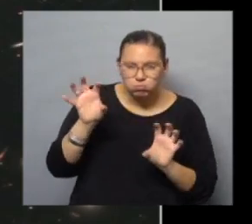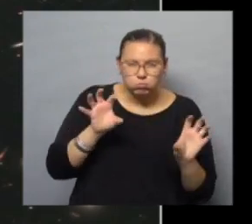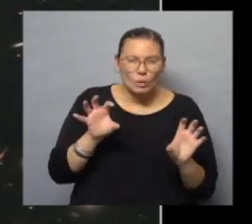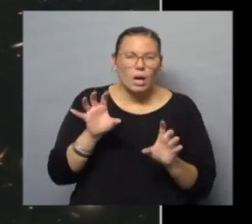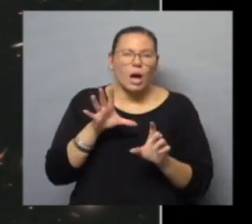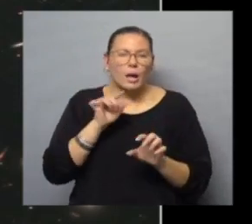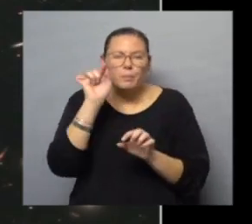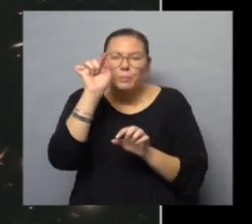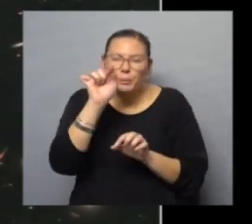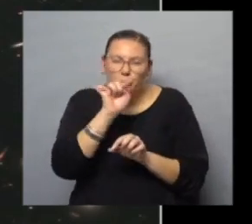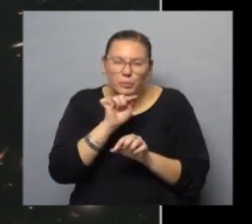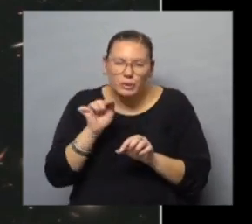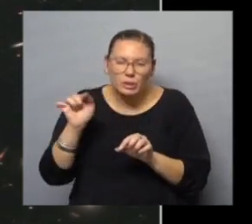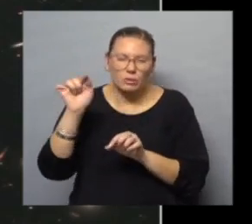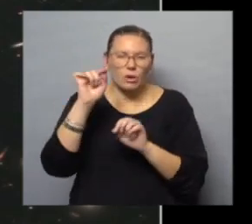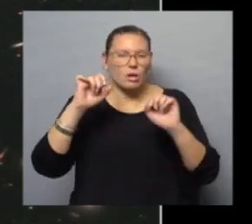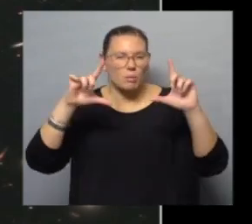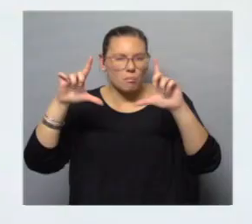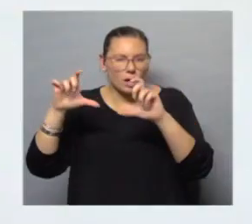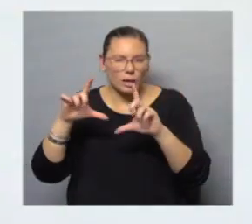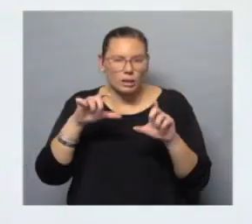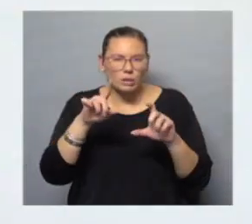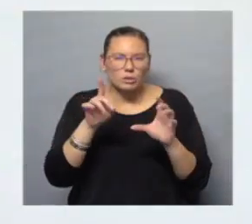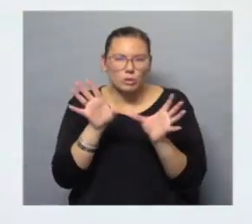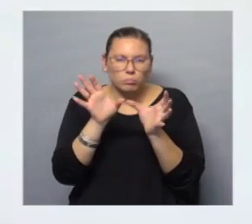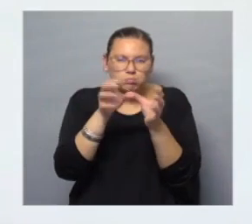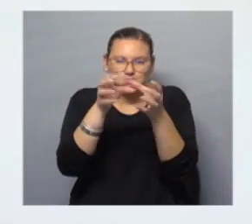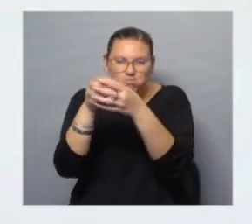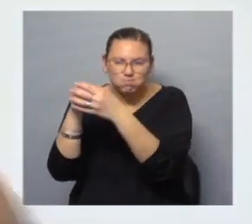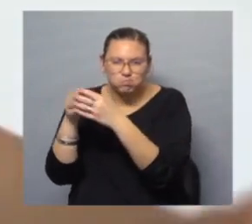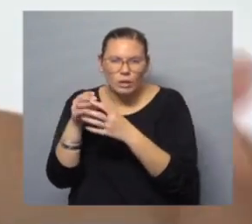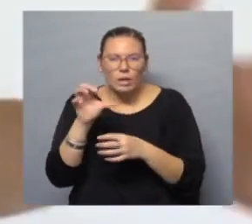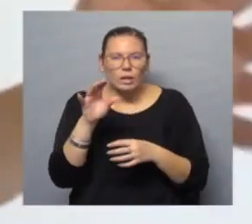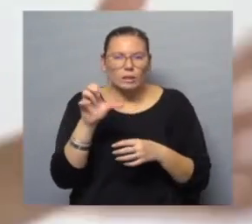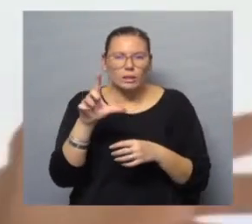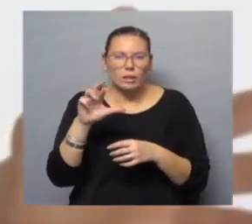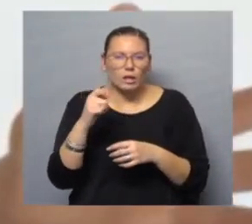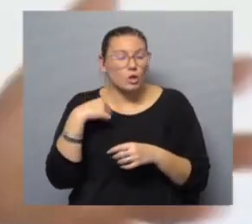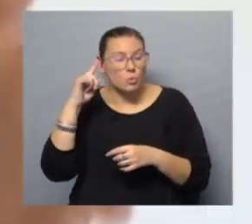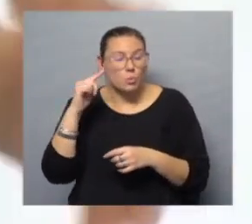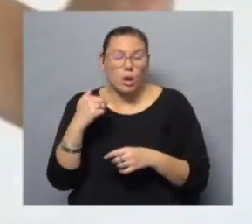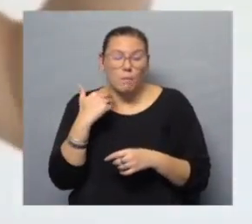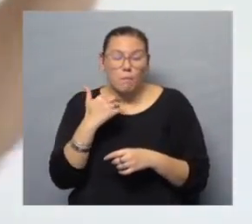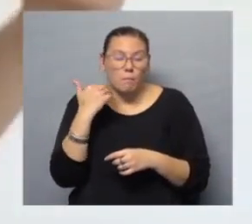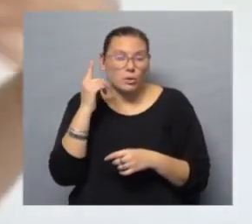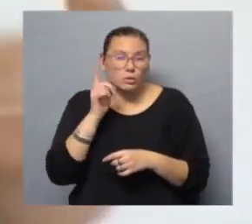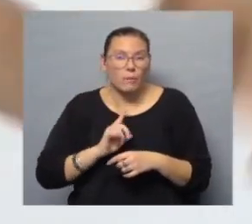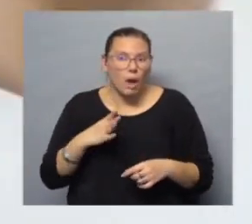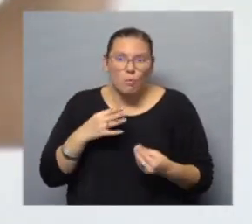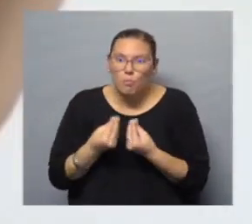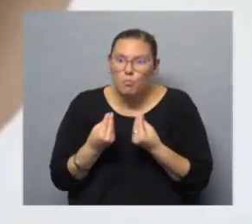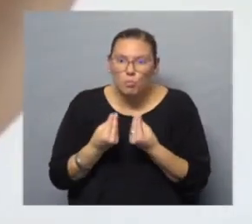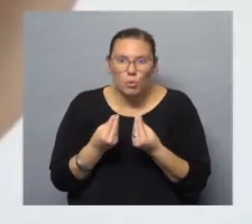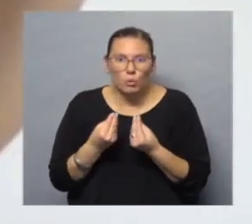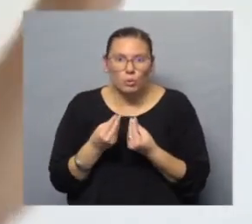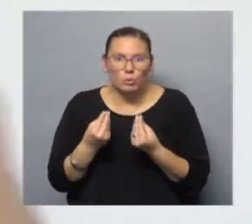hay puntitos en esas imágenes, que son todo cúmulos estelares. No pensábamos que había tantos cúmulos en el universo